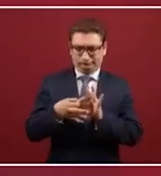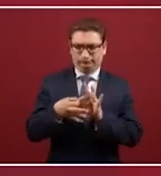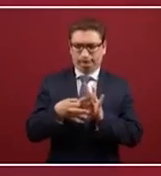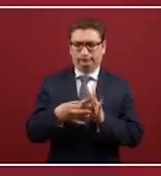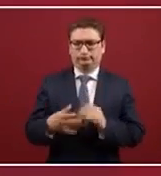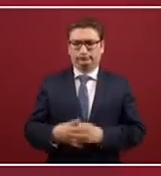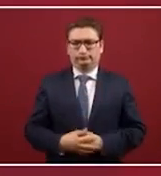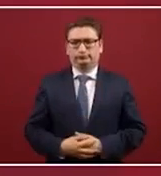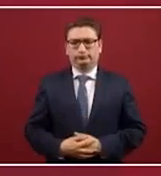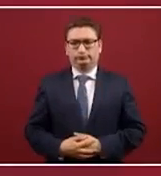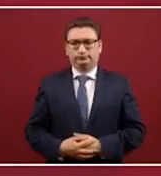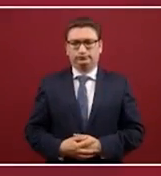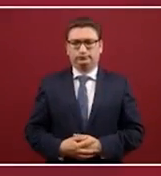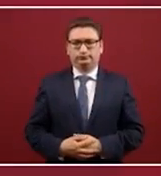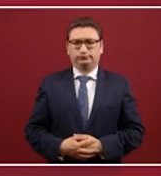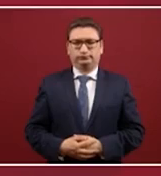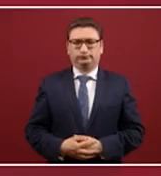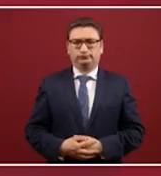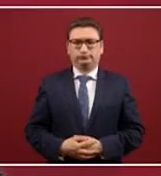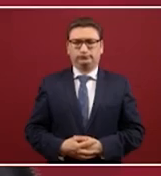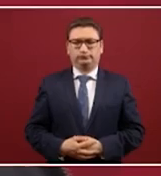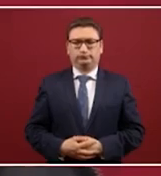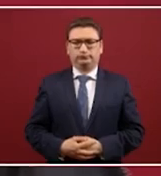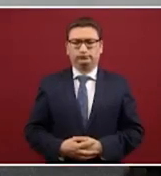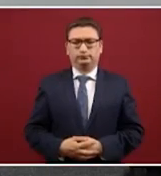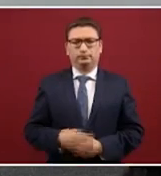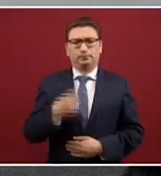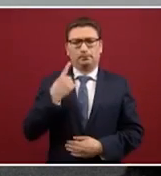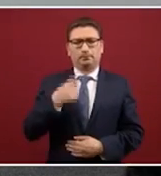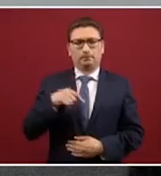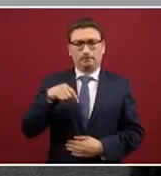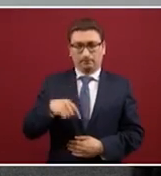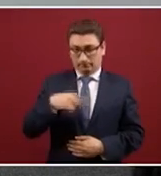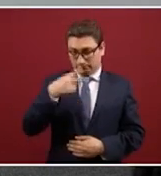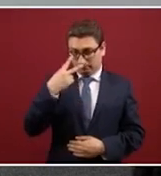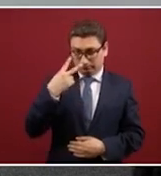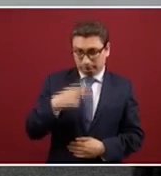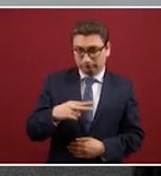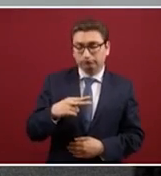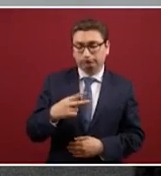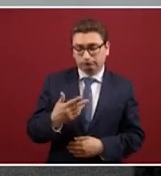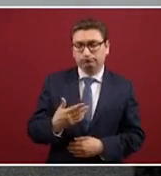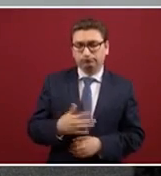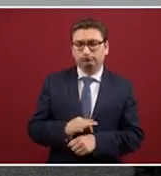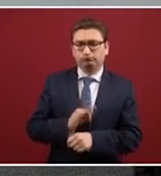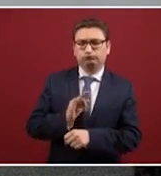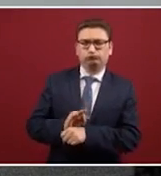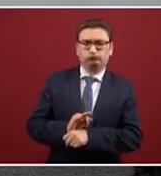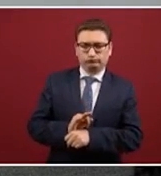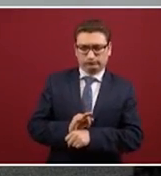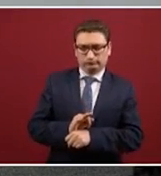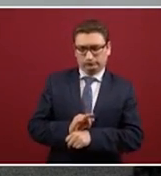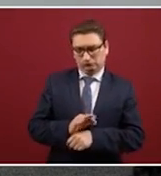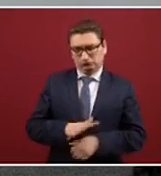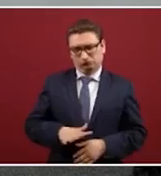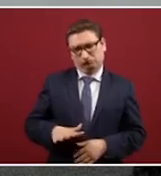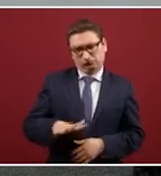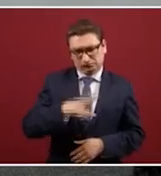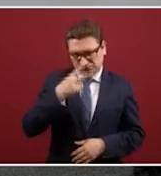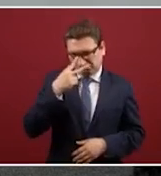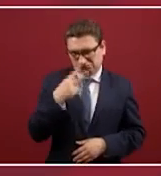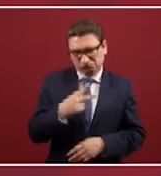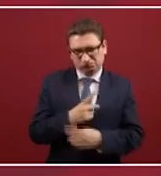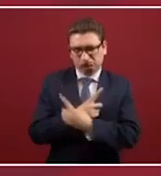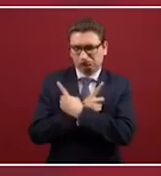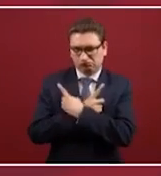de defensa de la dignidad de méxico y en